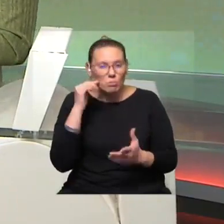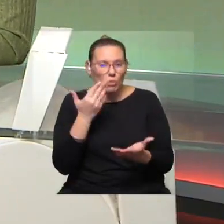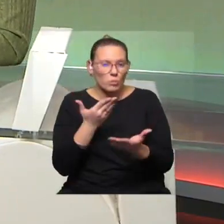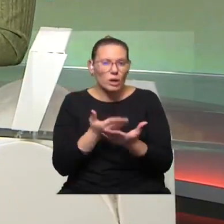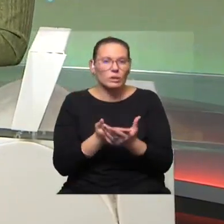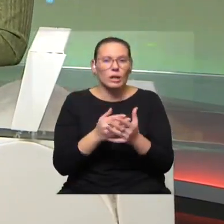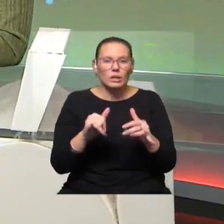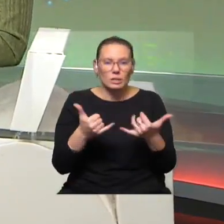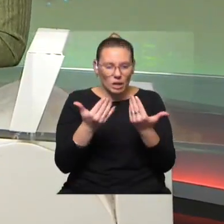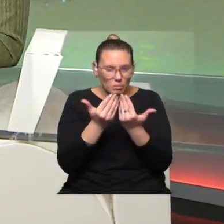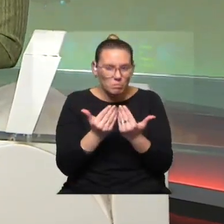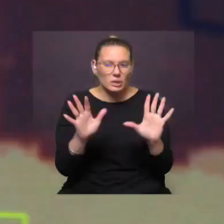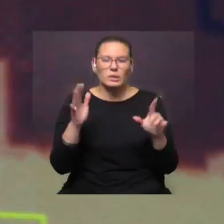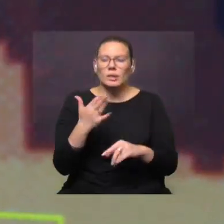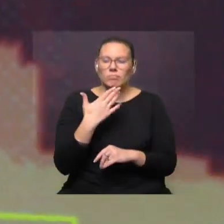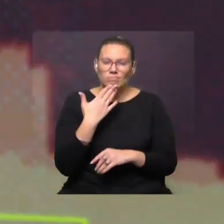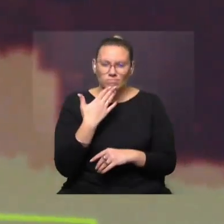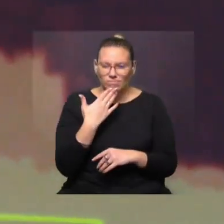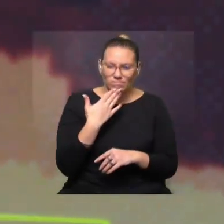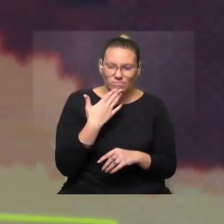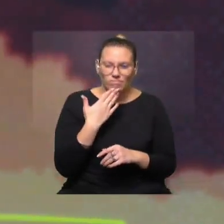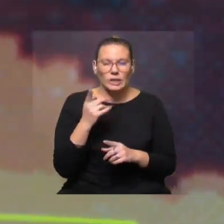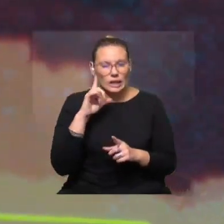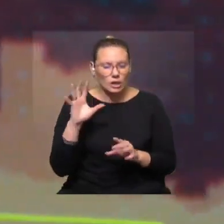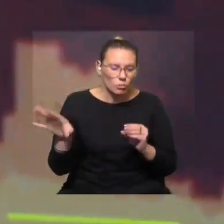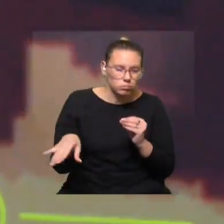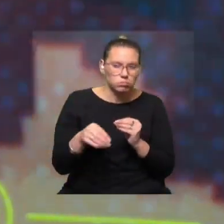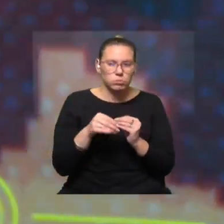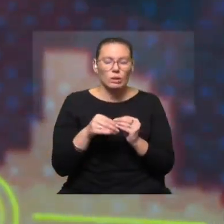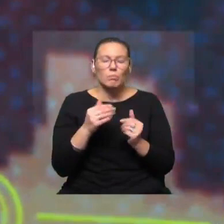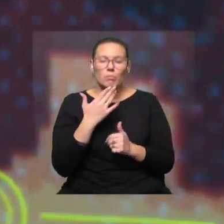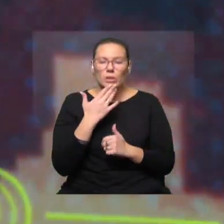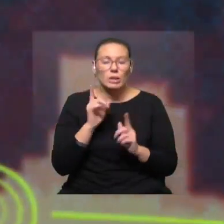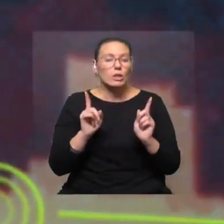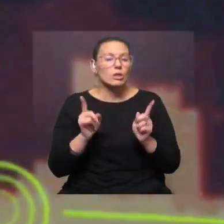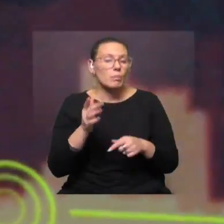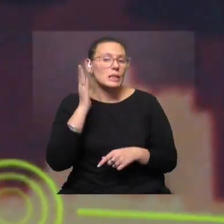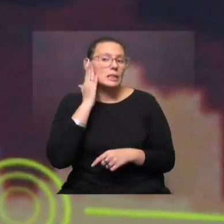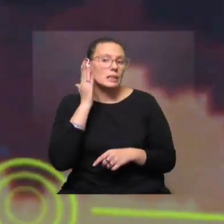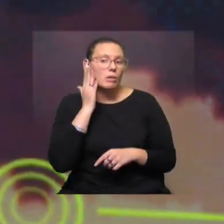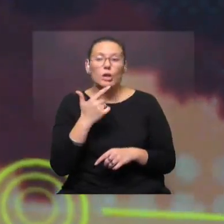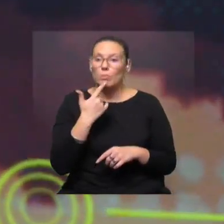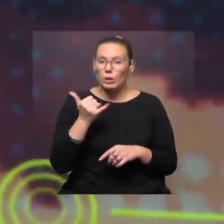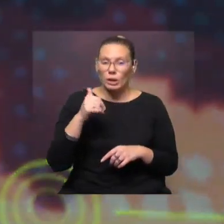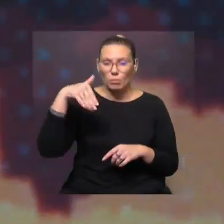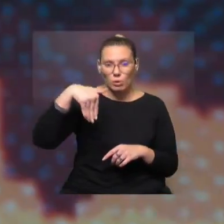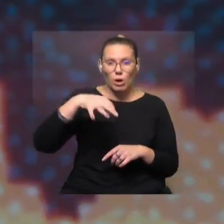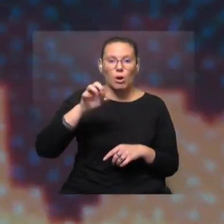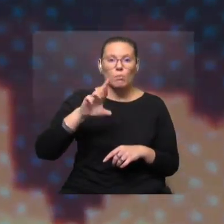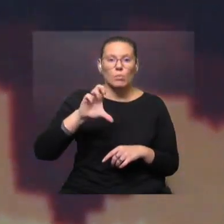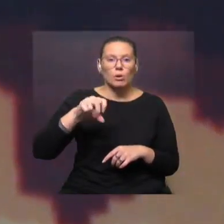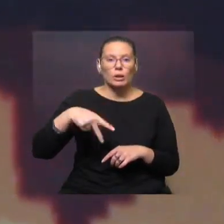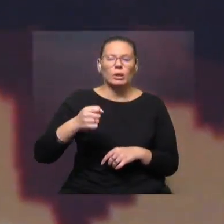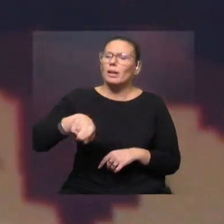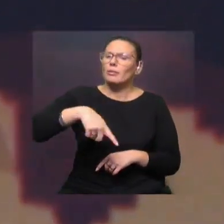tiene como ya desde el vamos el misterio Me parece que le suma muchísimo y el misterio de saber también por ejemplo morena Dónde